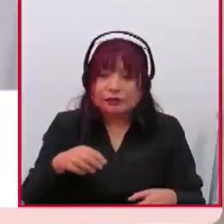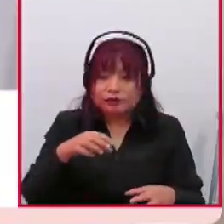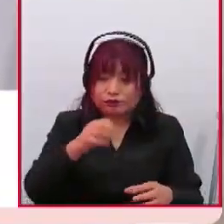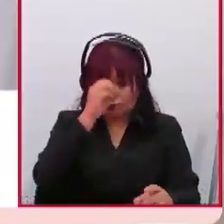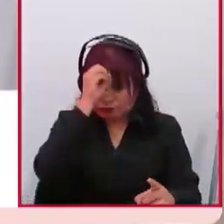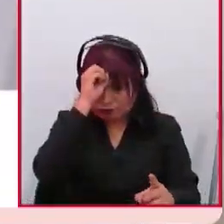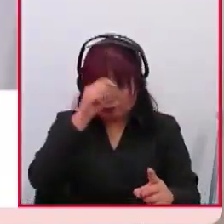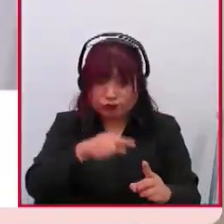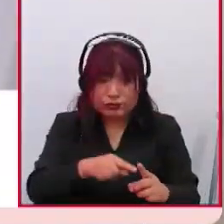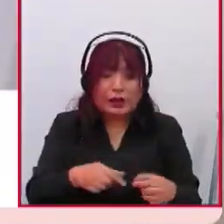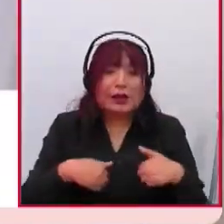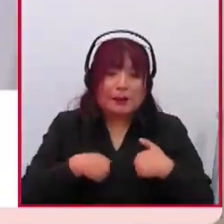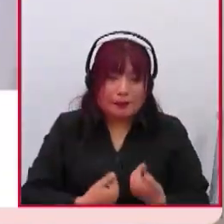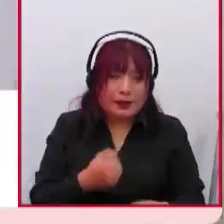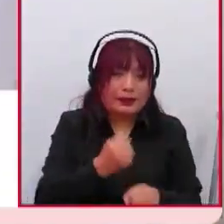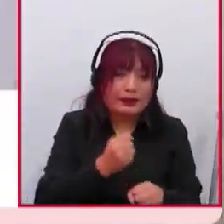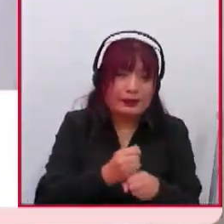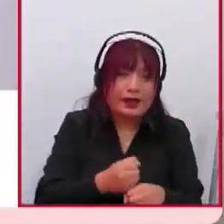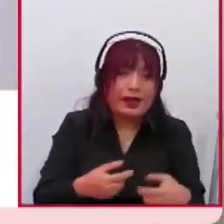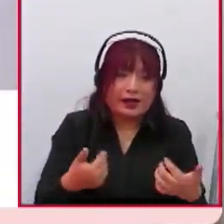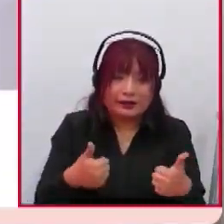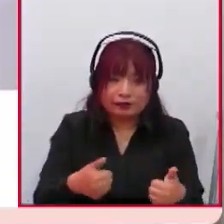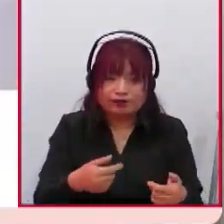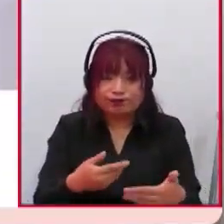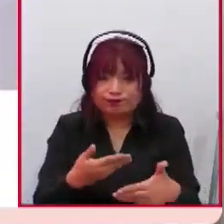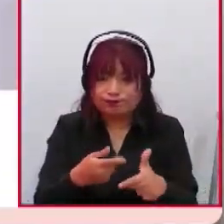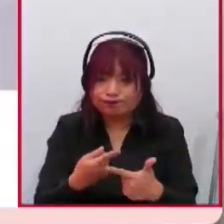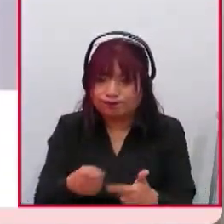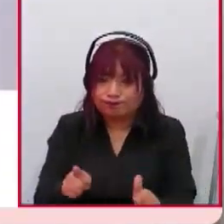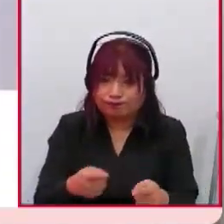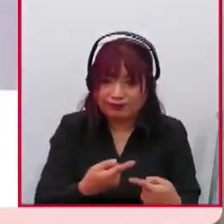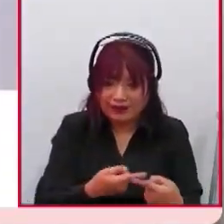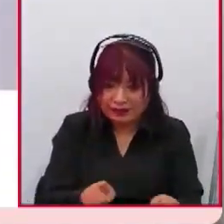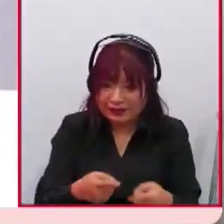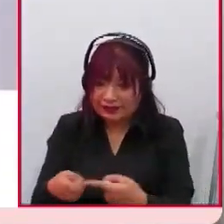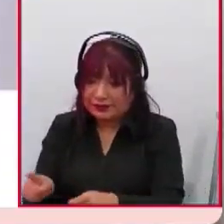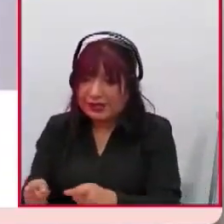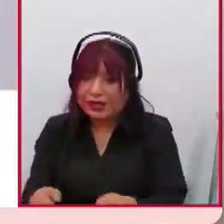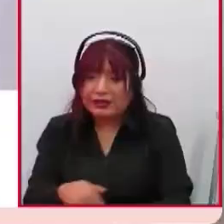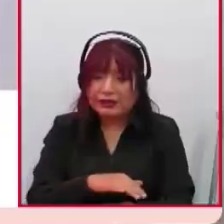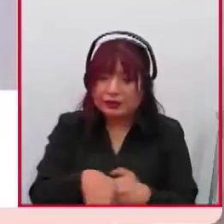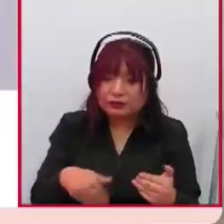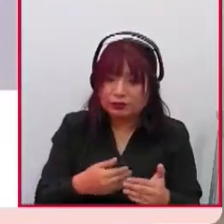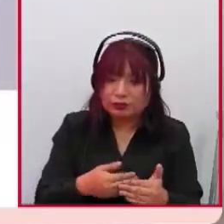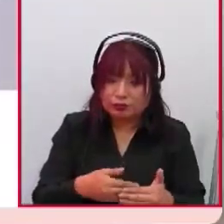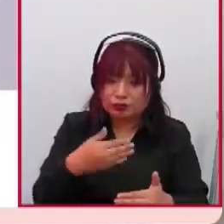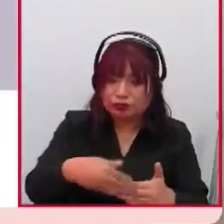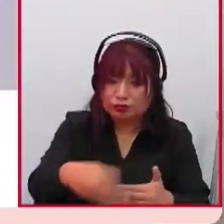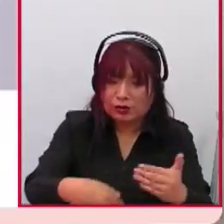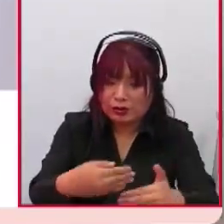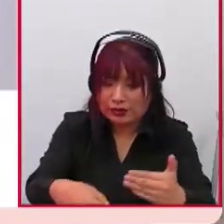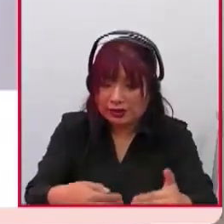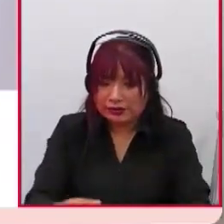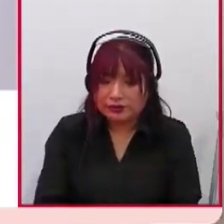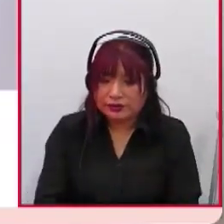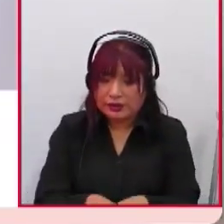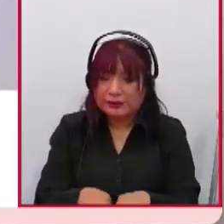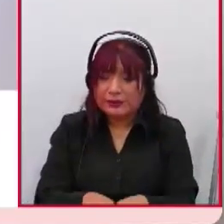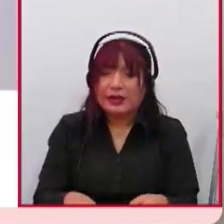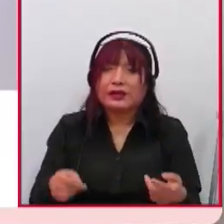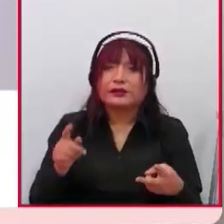Segundo, el Operation Readiness Plan. Una vez definida la ingeniería, el diseño de la planta,